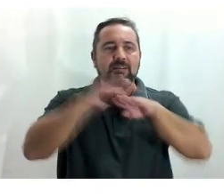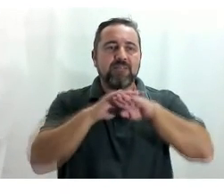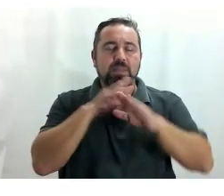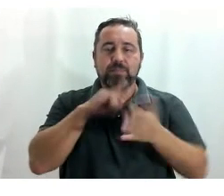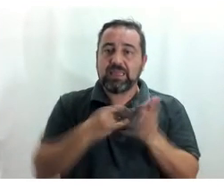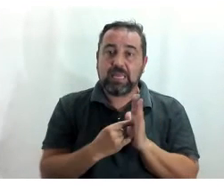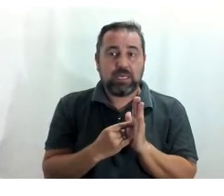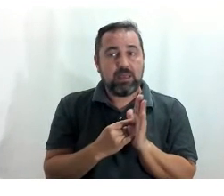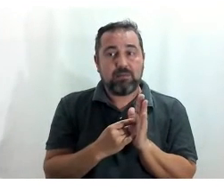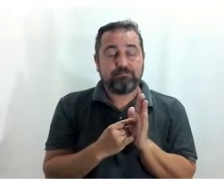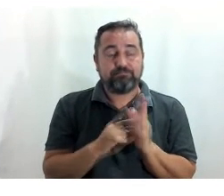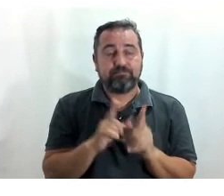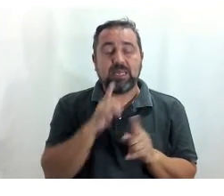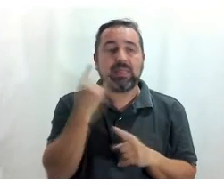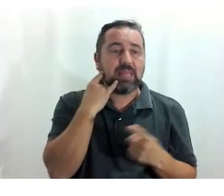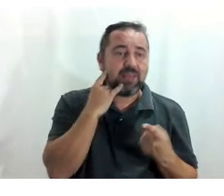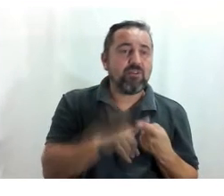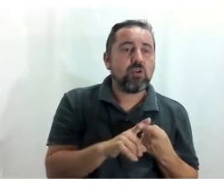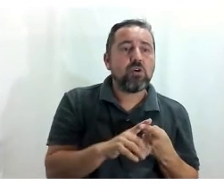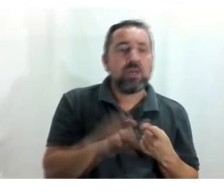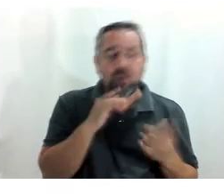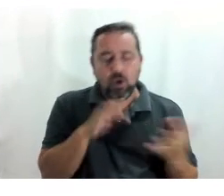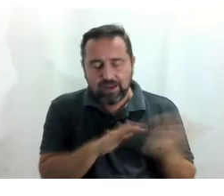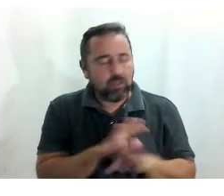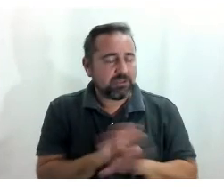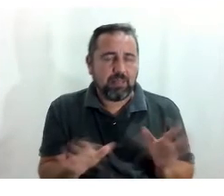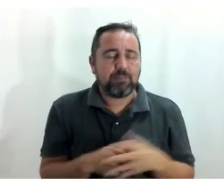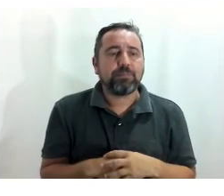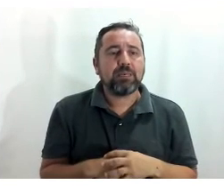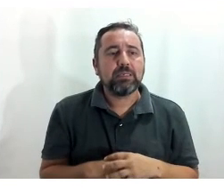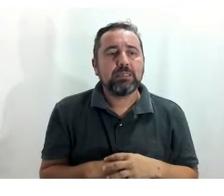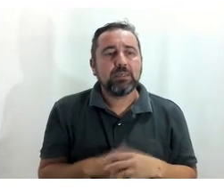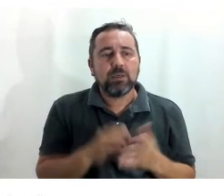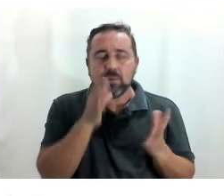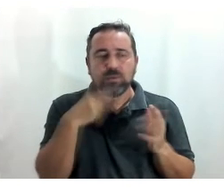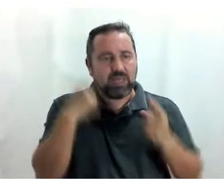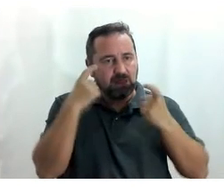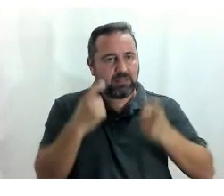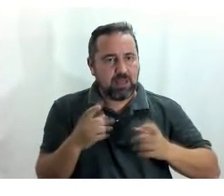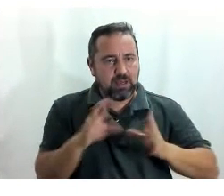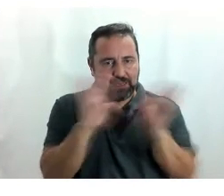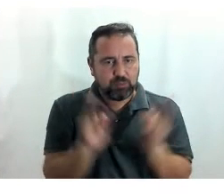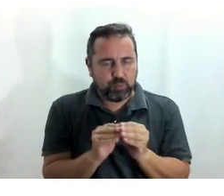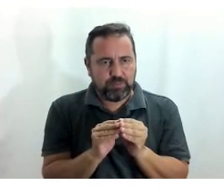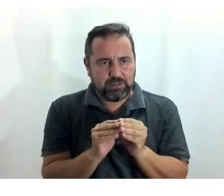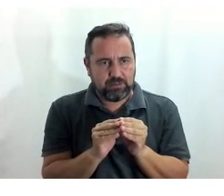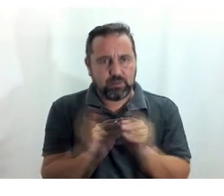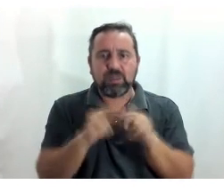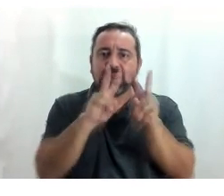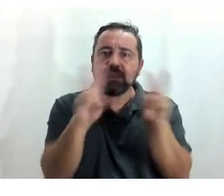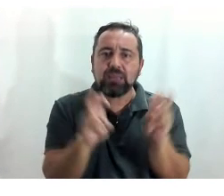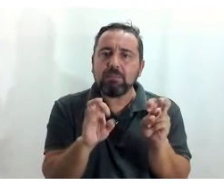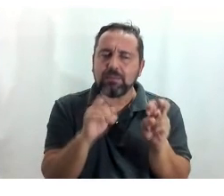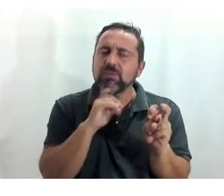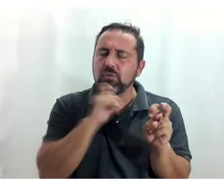no ha estado conmigo, ni el teléfono, ni los dos ordenadores, ni nada. Pero bueno, vamos a ver. Voy a intentar resumir un poco un tema bastante